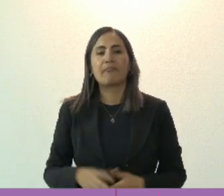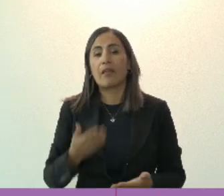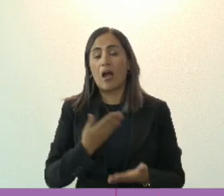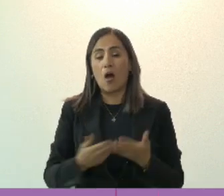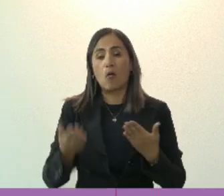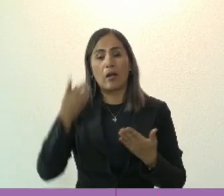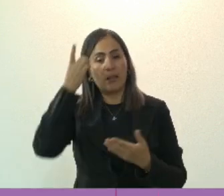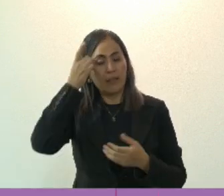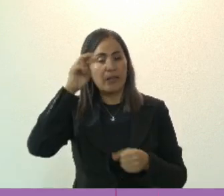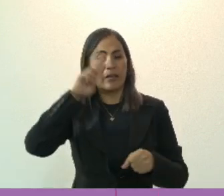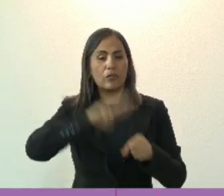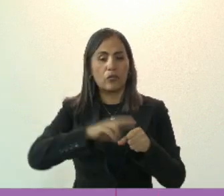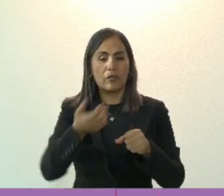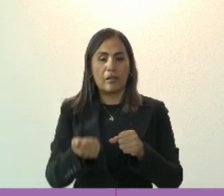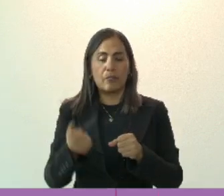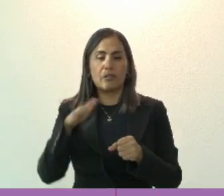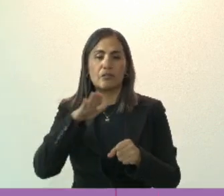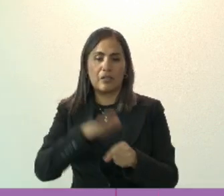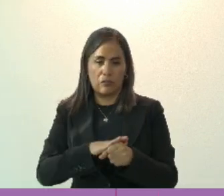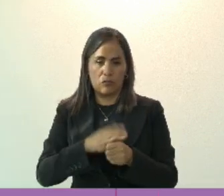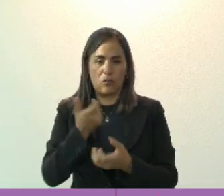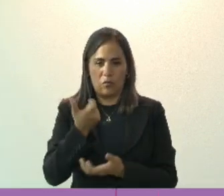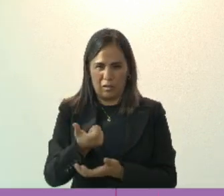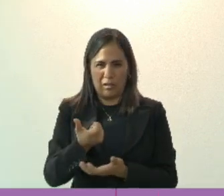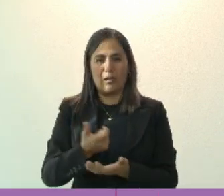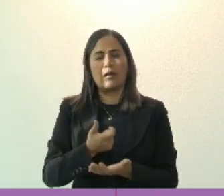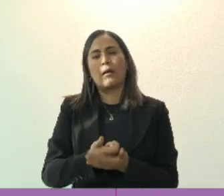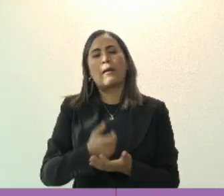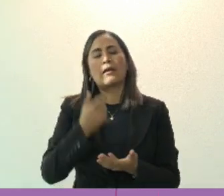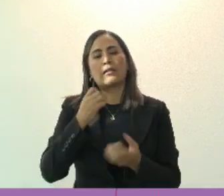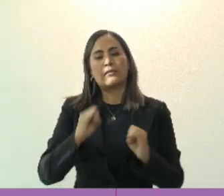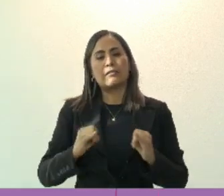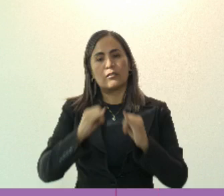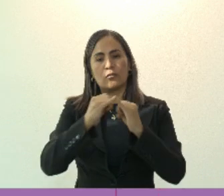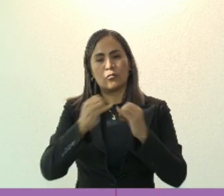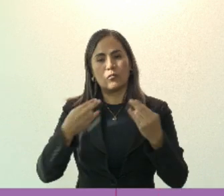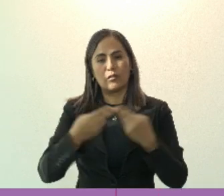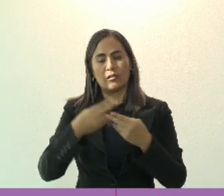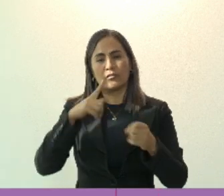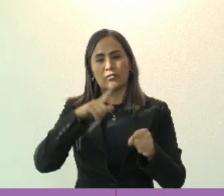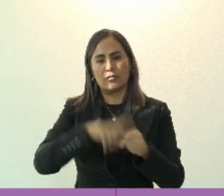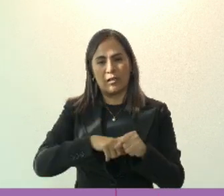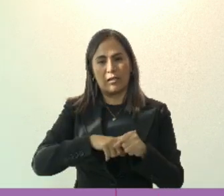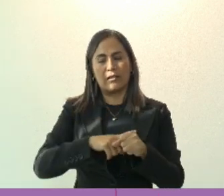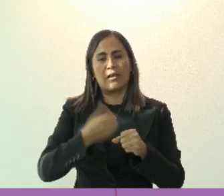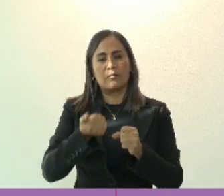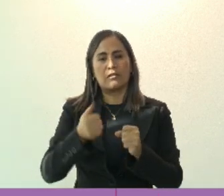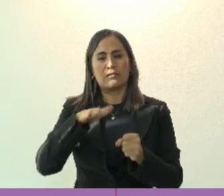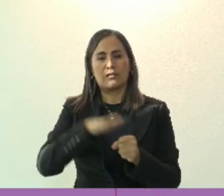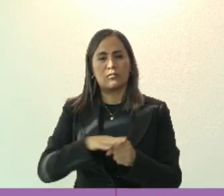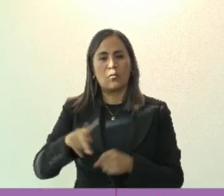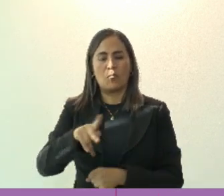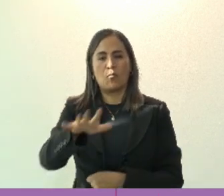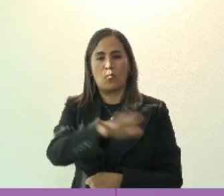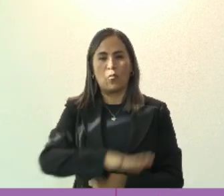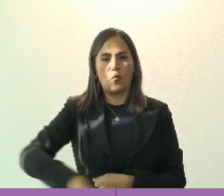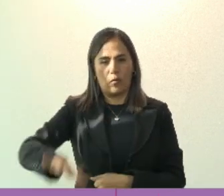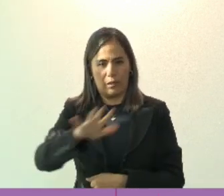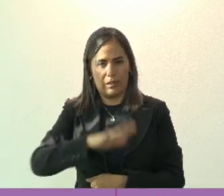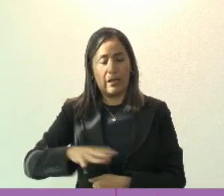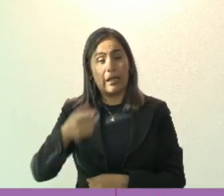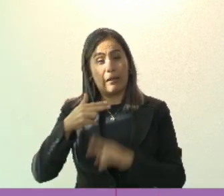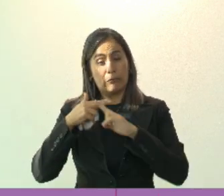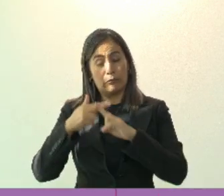el director de Administración y Finanzas del Instituto Nacional de Administración Pública y cuenta con más de 30 años